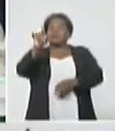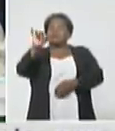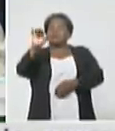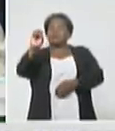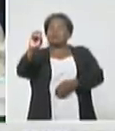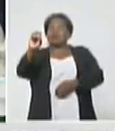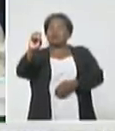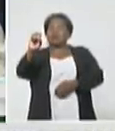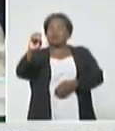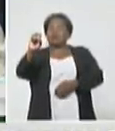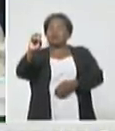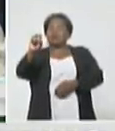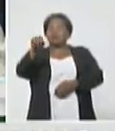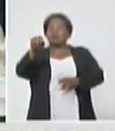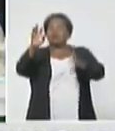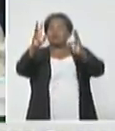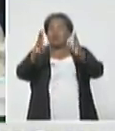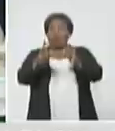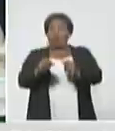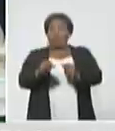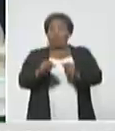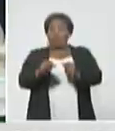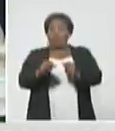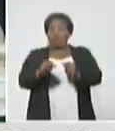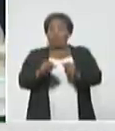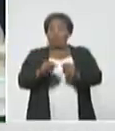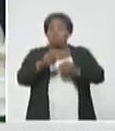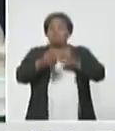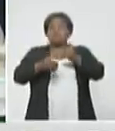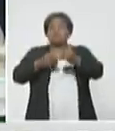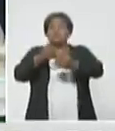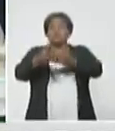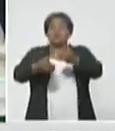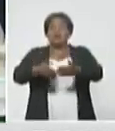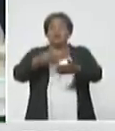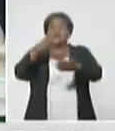y como resultado del procesamiento de estas